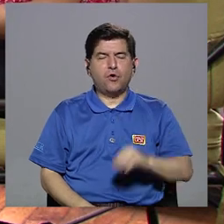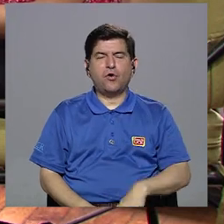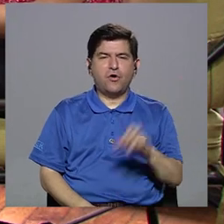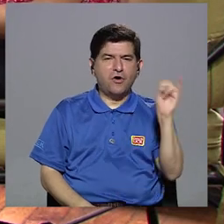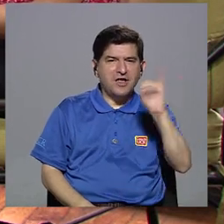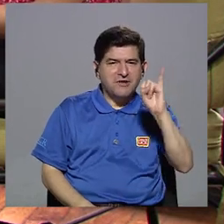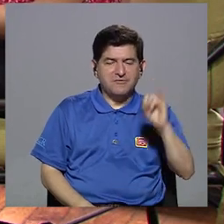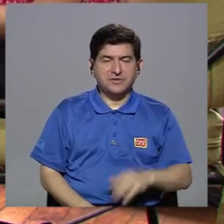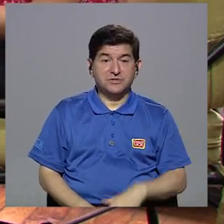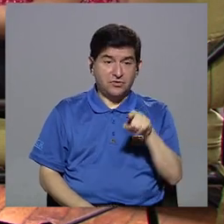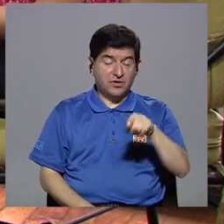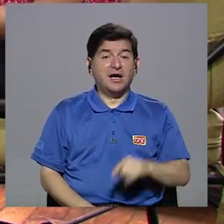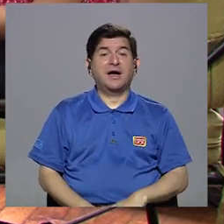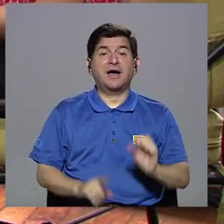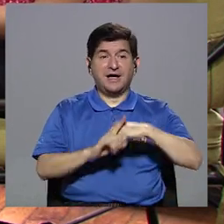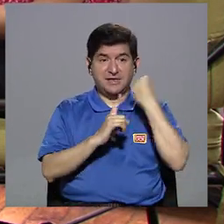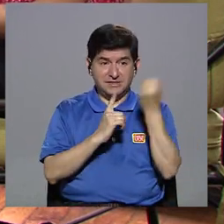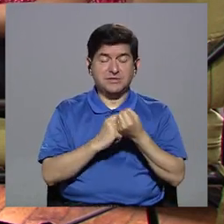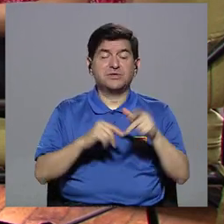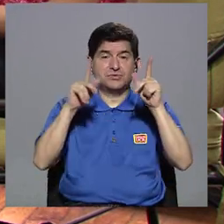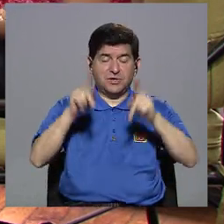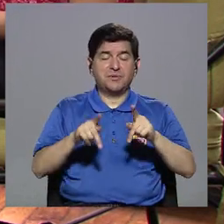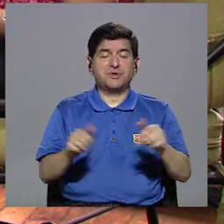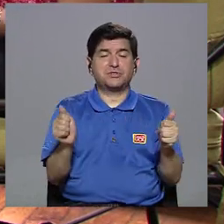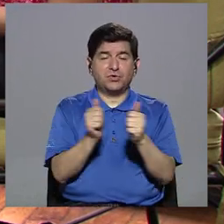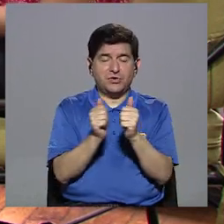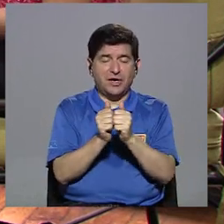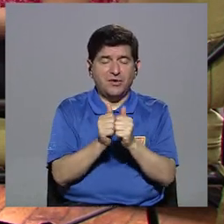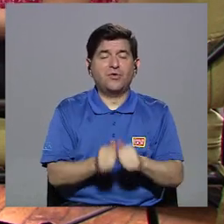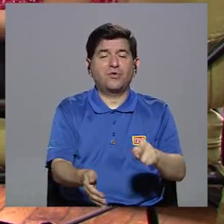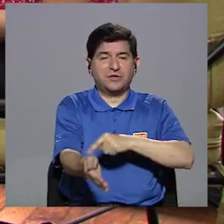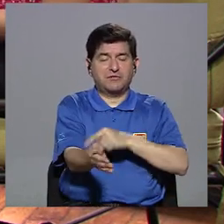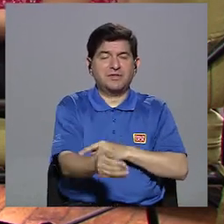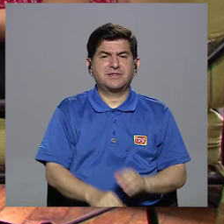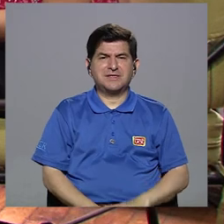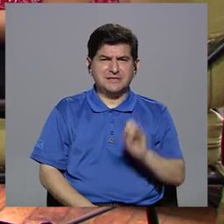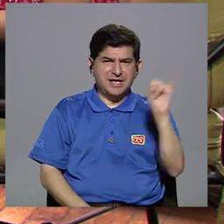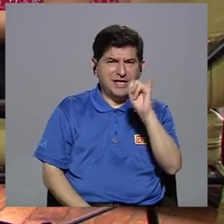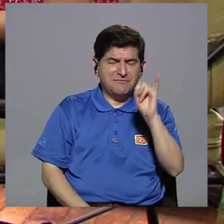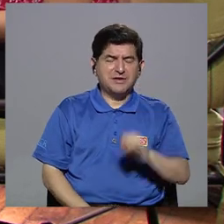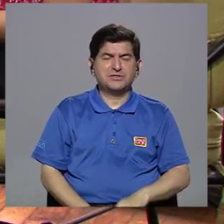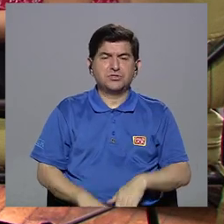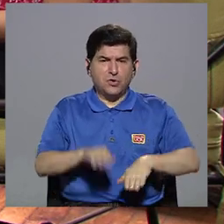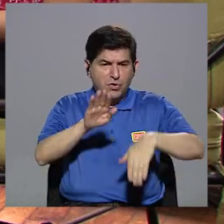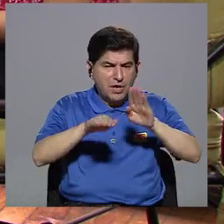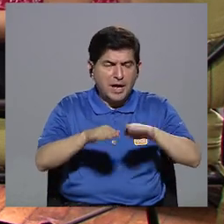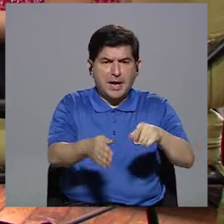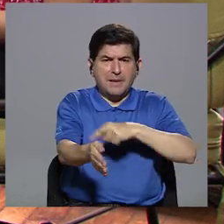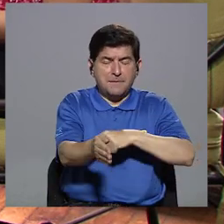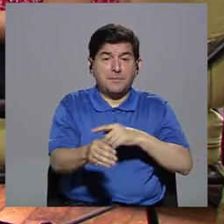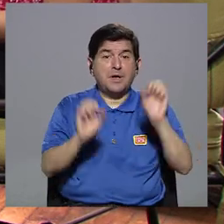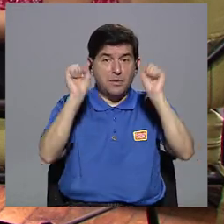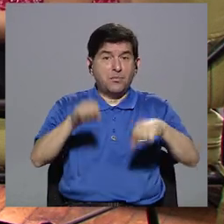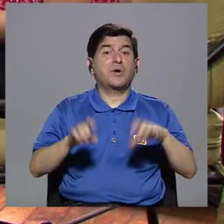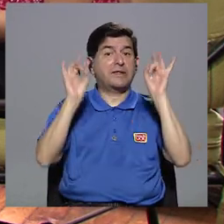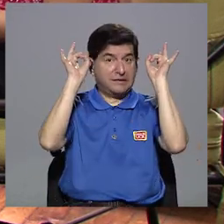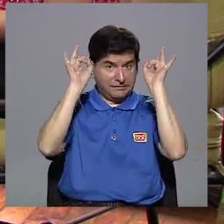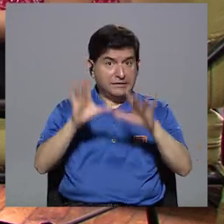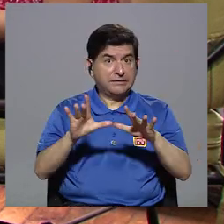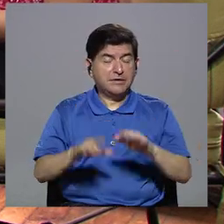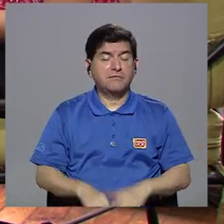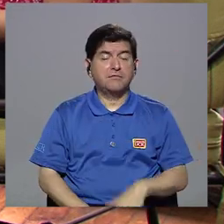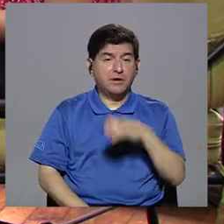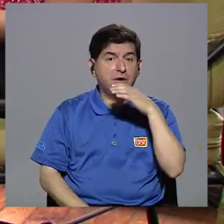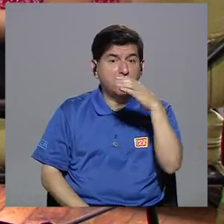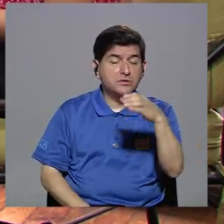y allí vienen las infecciones de los miles diabéticos una infección en un pie diabético puede ser fatal siempre le recomendamos